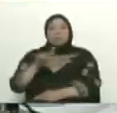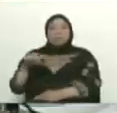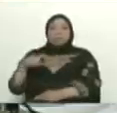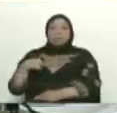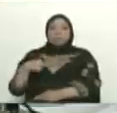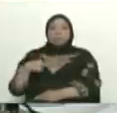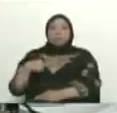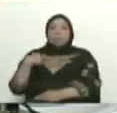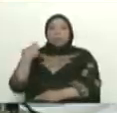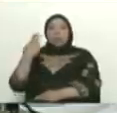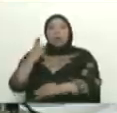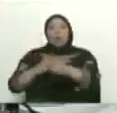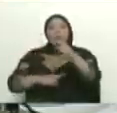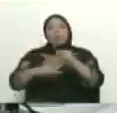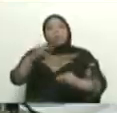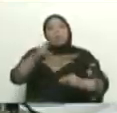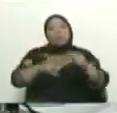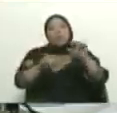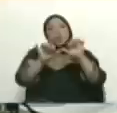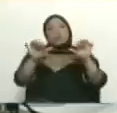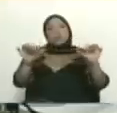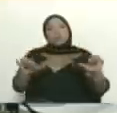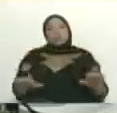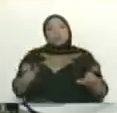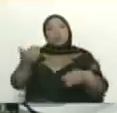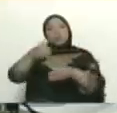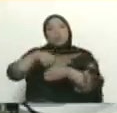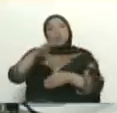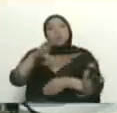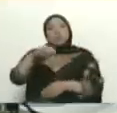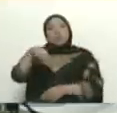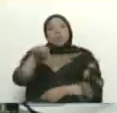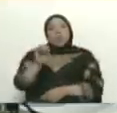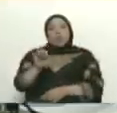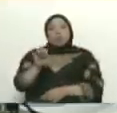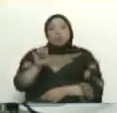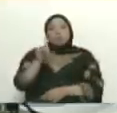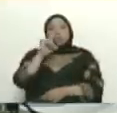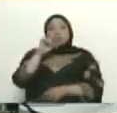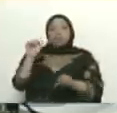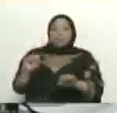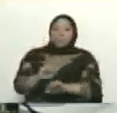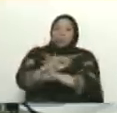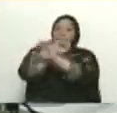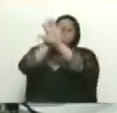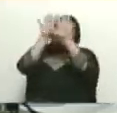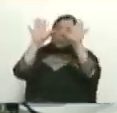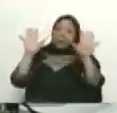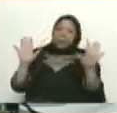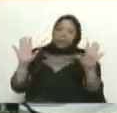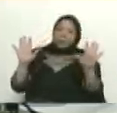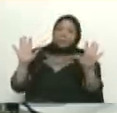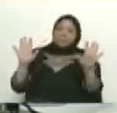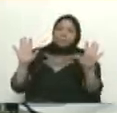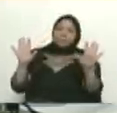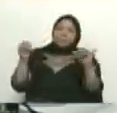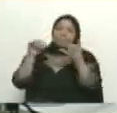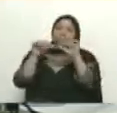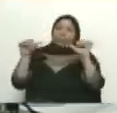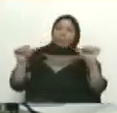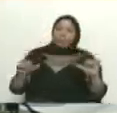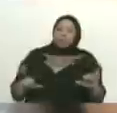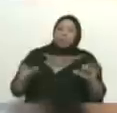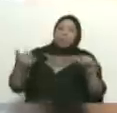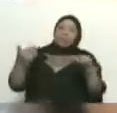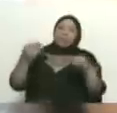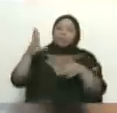a la construcción de un sistema electoral automatizado, transparente, donde se garantice el principio de